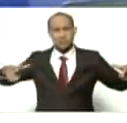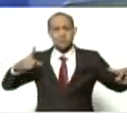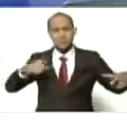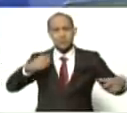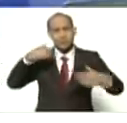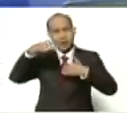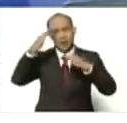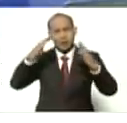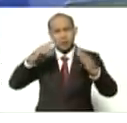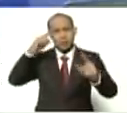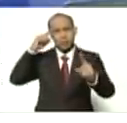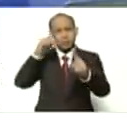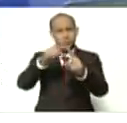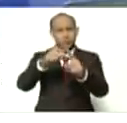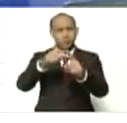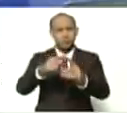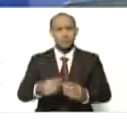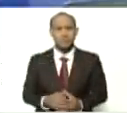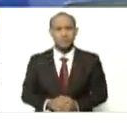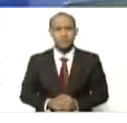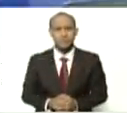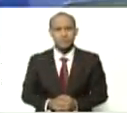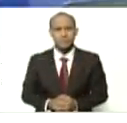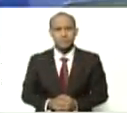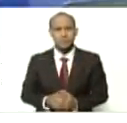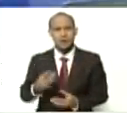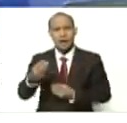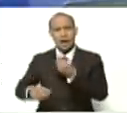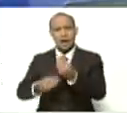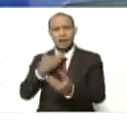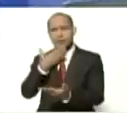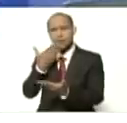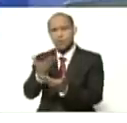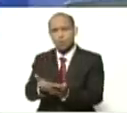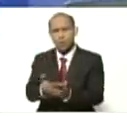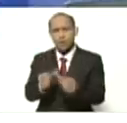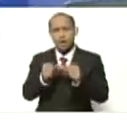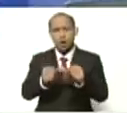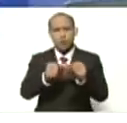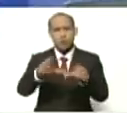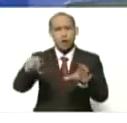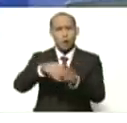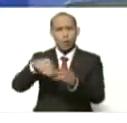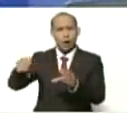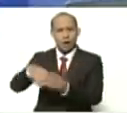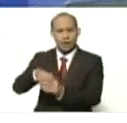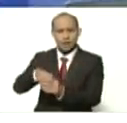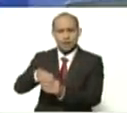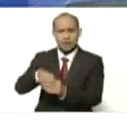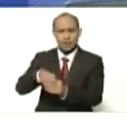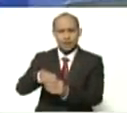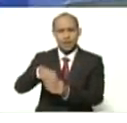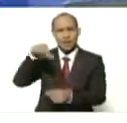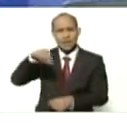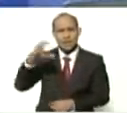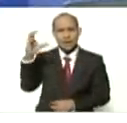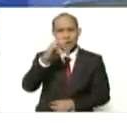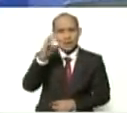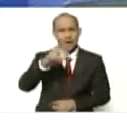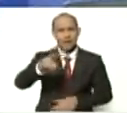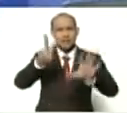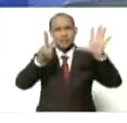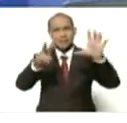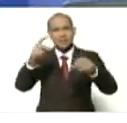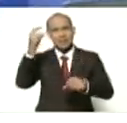atender aquí me han hecho una propuesta de mantener la cuarentena radical en la región capital por siete días